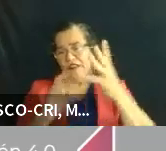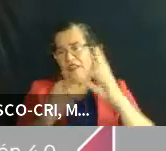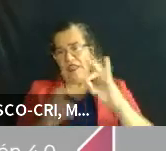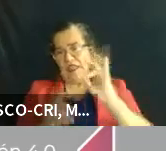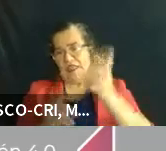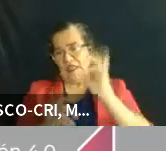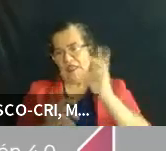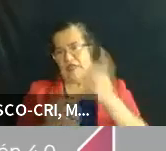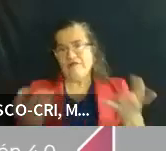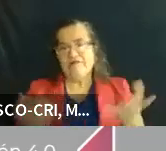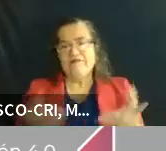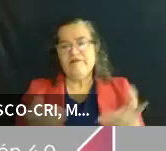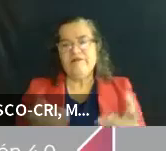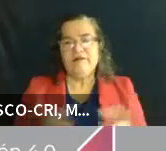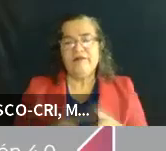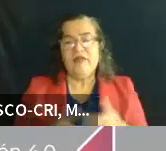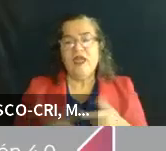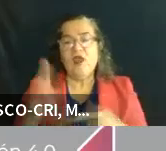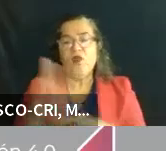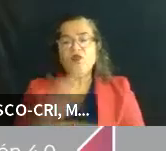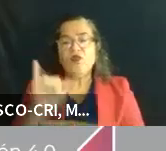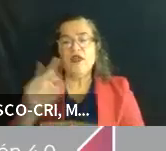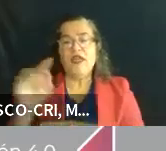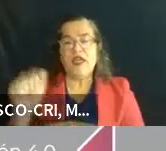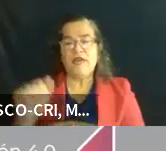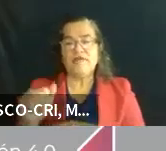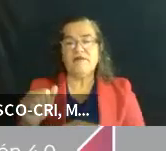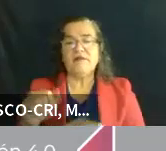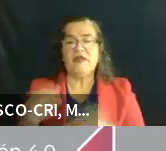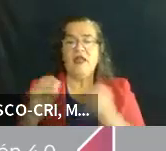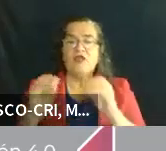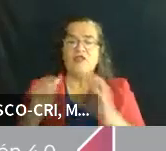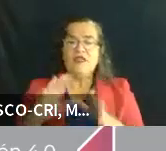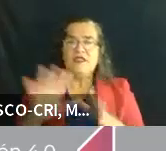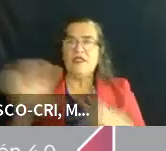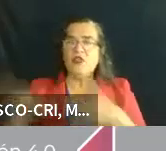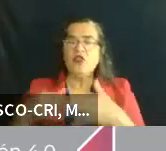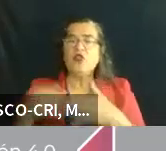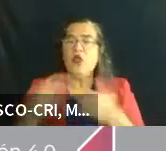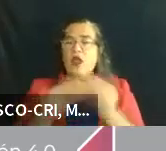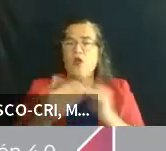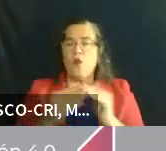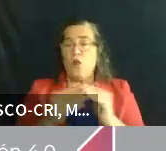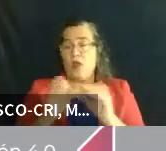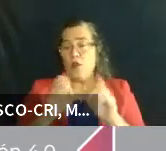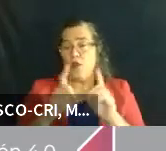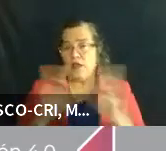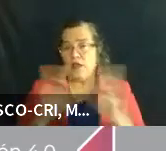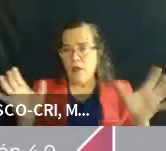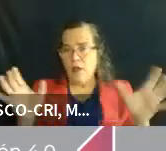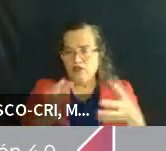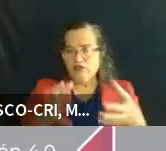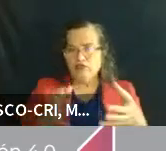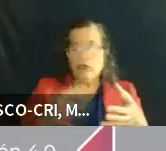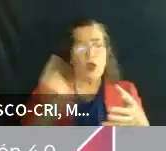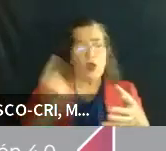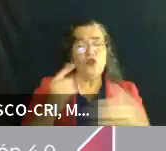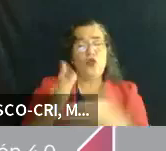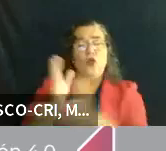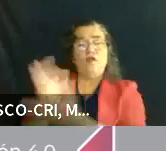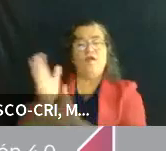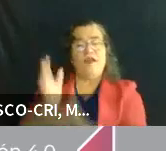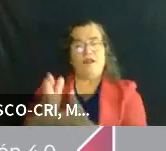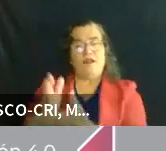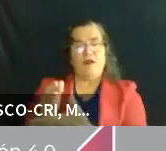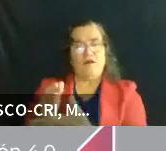de una preparación de toda la comunidad educativa, porque no solamente afecta a la docencia en términos de su gestión,